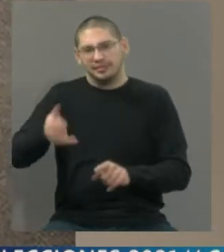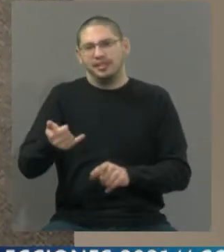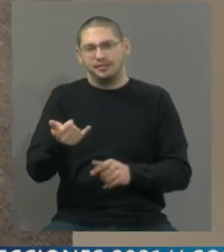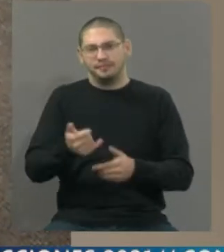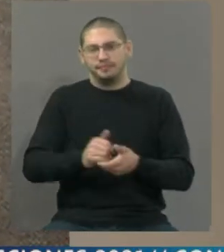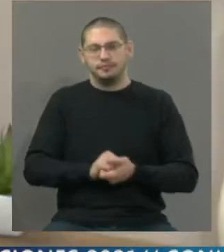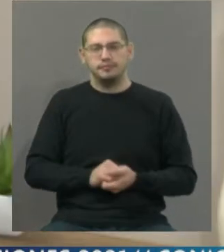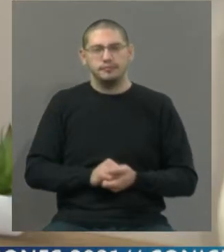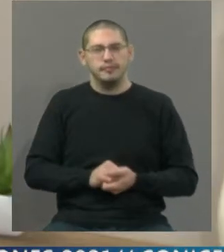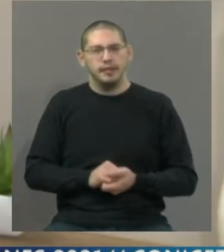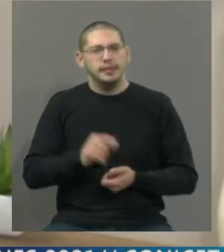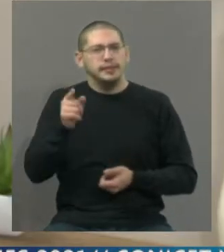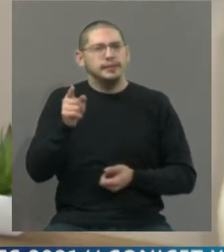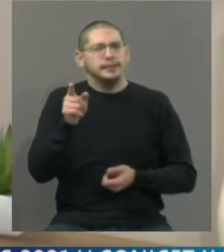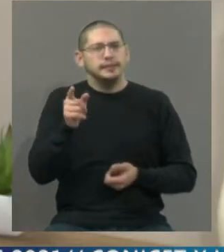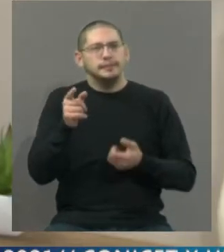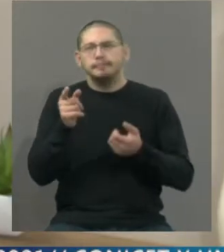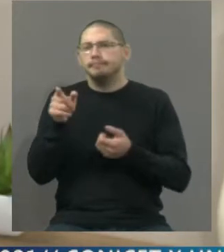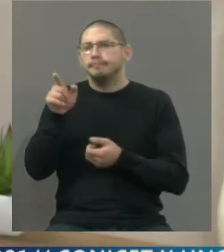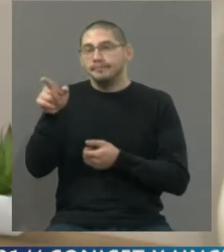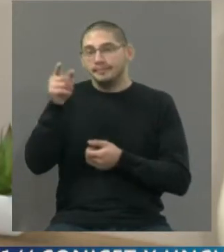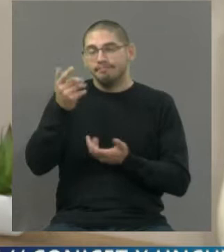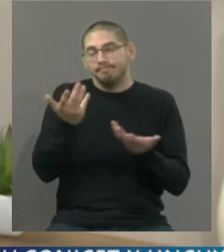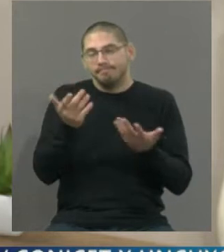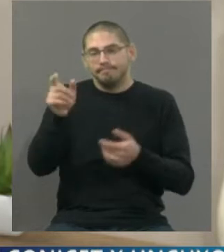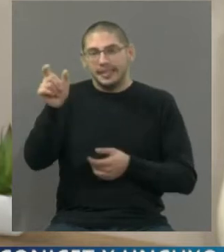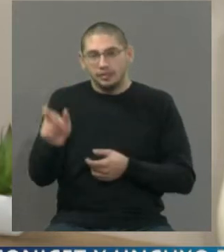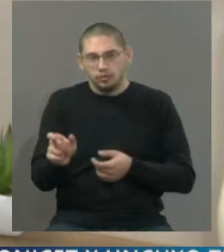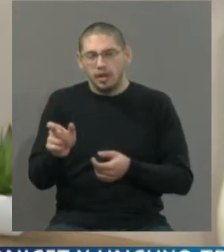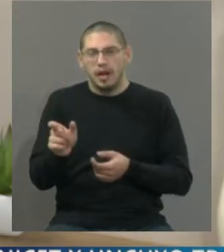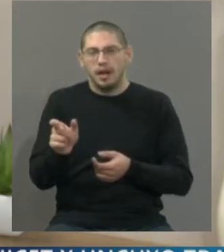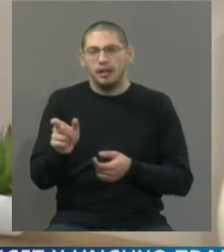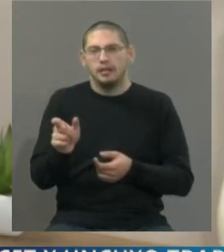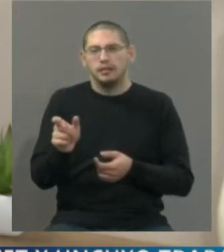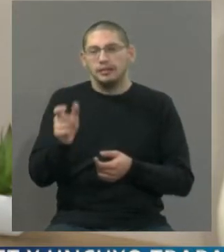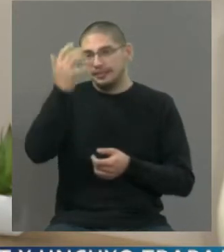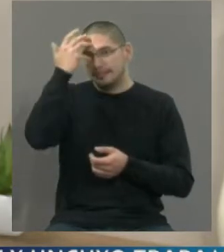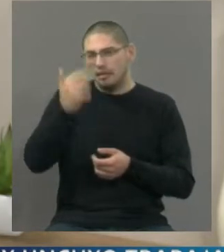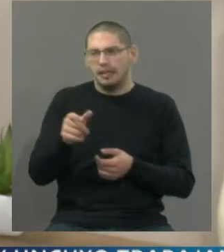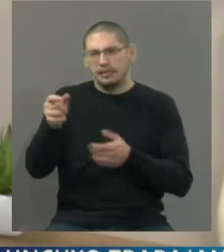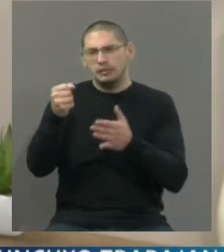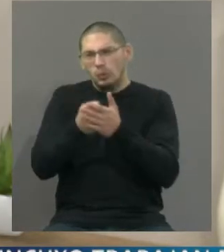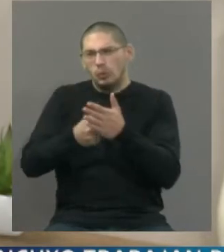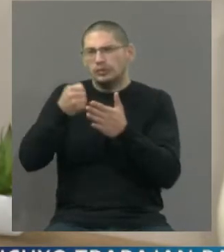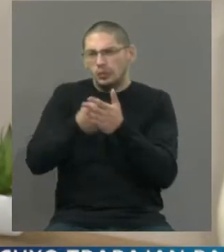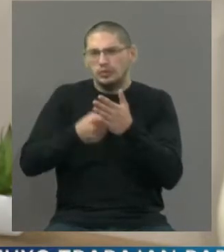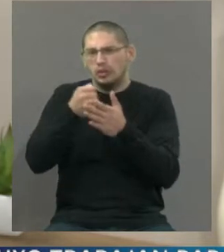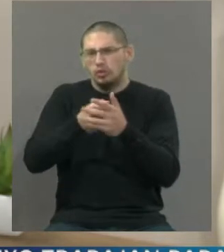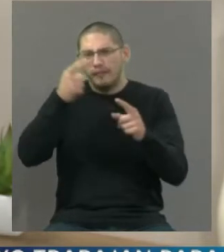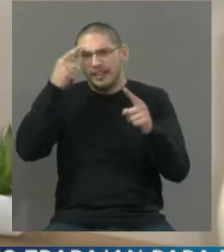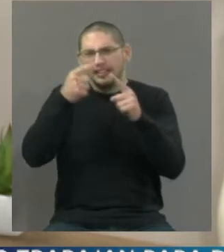¿Qué enseñanza nos ha dejado lo que sucedió con esta gesta que se dio para la libertad